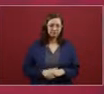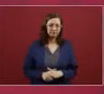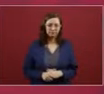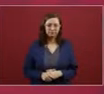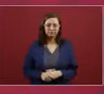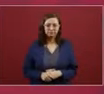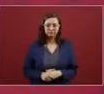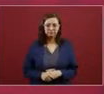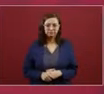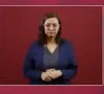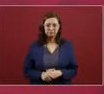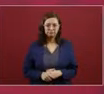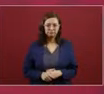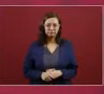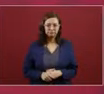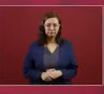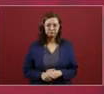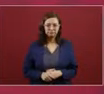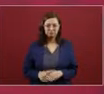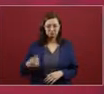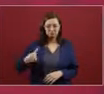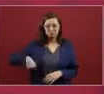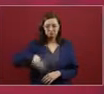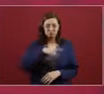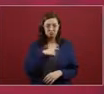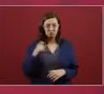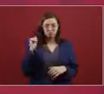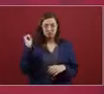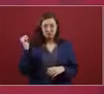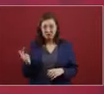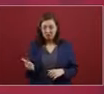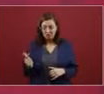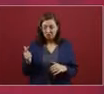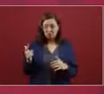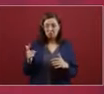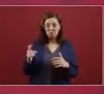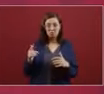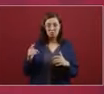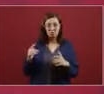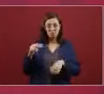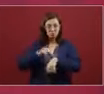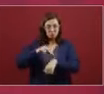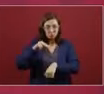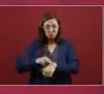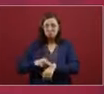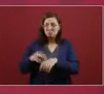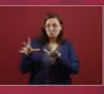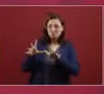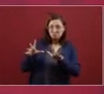y no tenemos seguridad social. O sea, estoy consciente de lo que me estás planteando